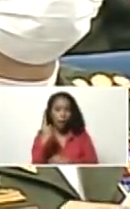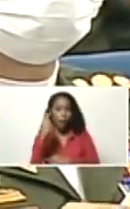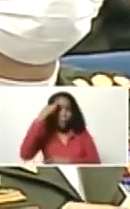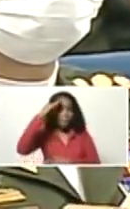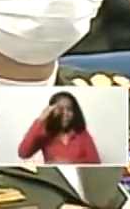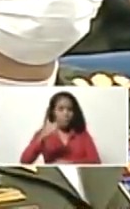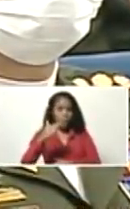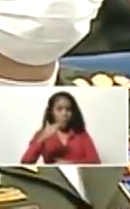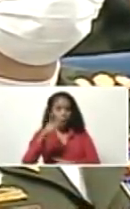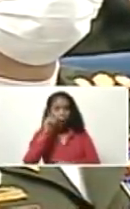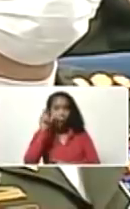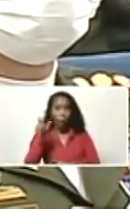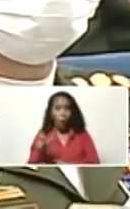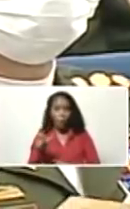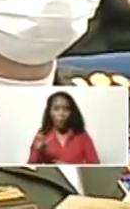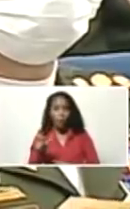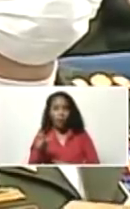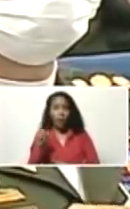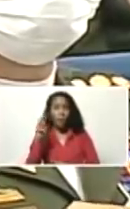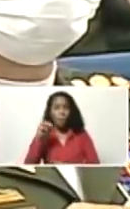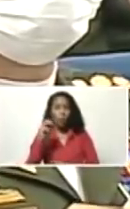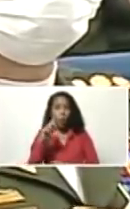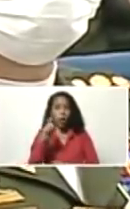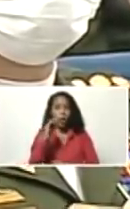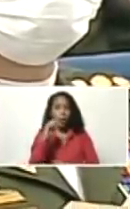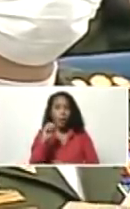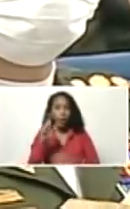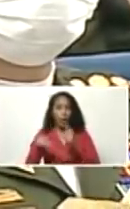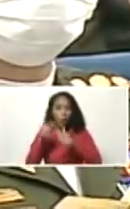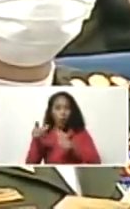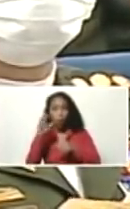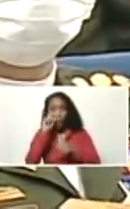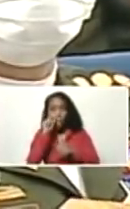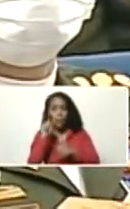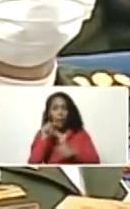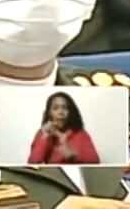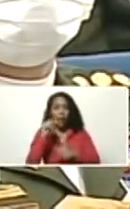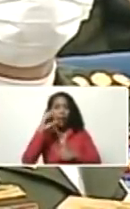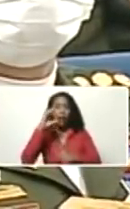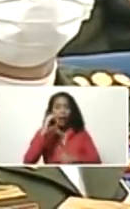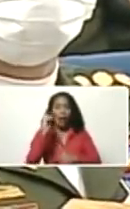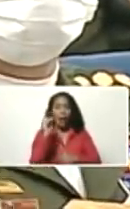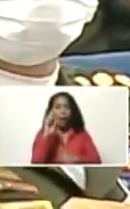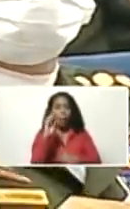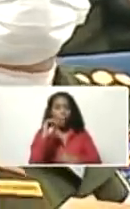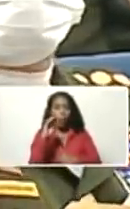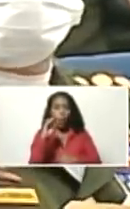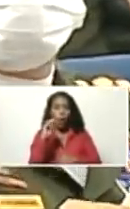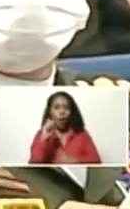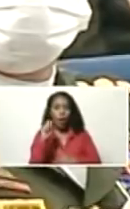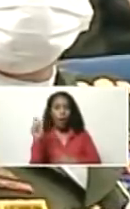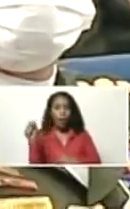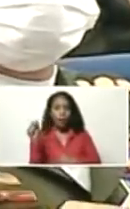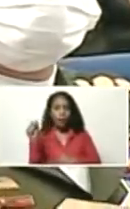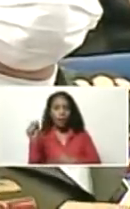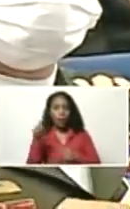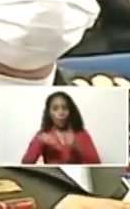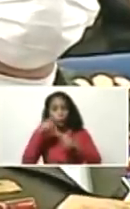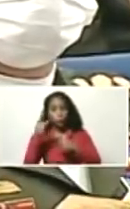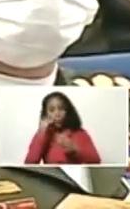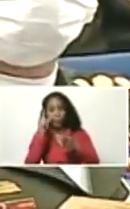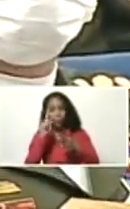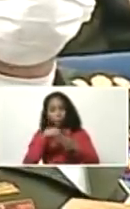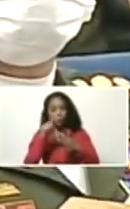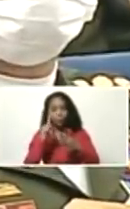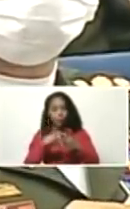neoprusiano Carlos Molina Tamayo, el jefe patronal Carmona Estanga, el secretario privado del expresidente Carlos Andrés Pérez, Daniel Romero,